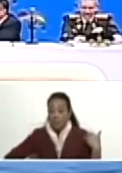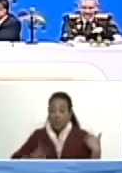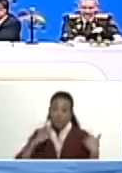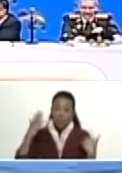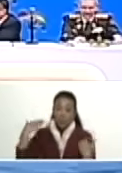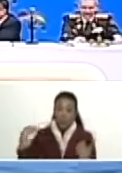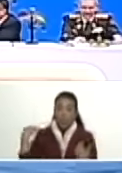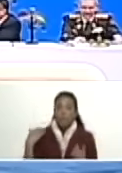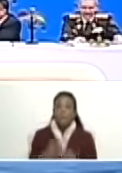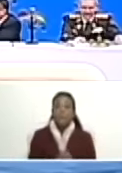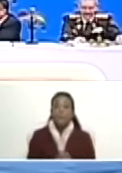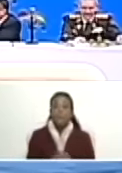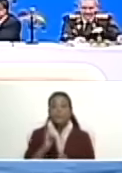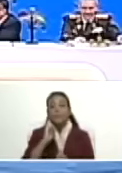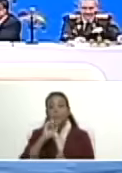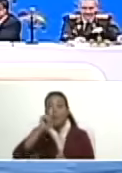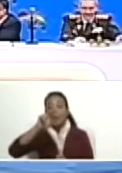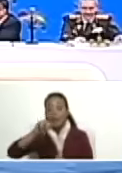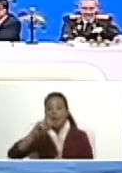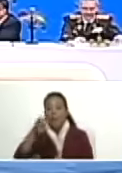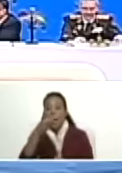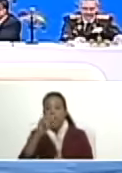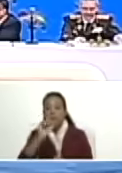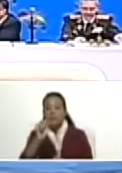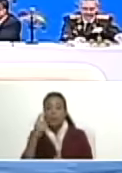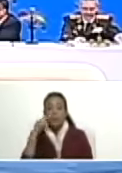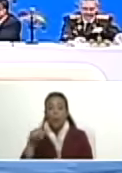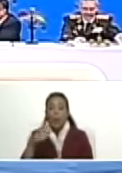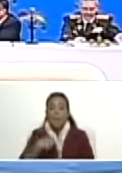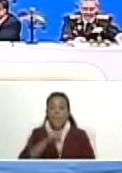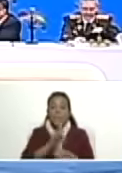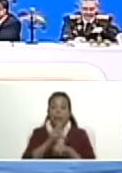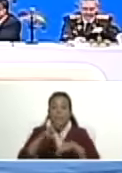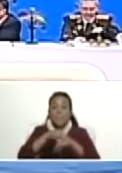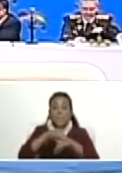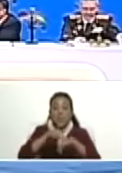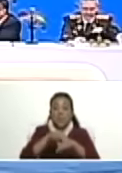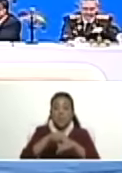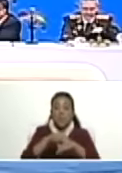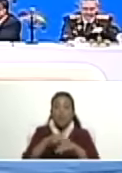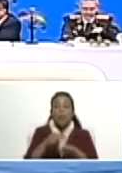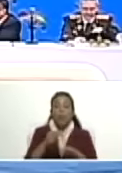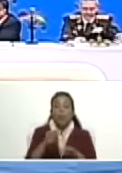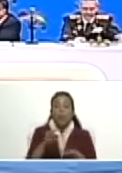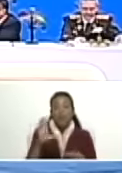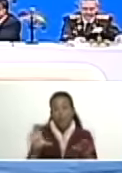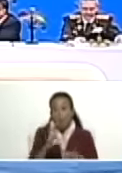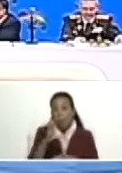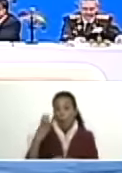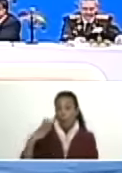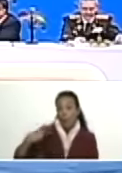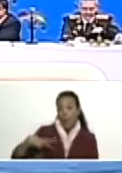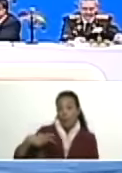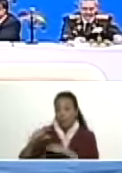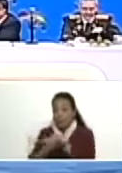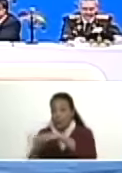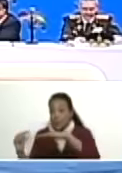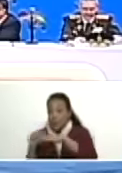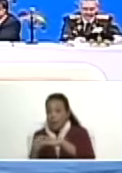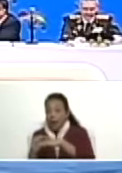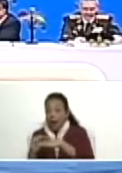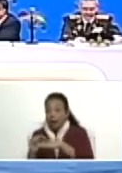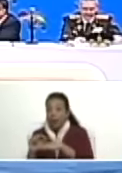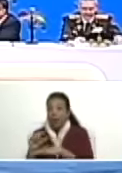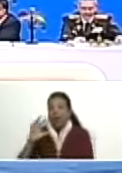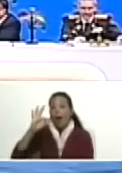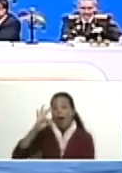Ignacio Iribarren Borges, y el primer ministro del gobierno colonial de la Guayana Británica,